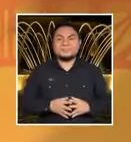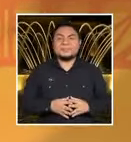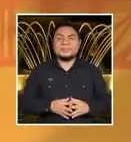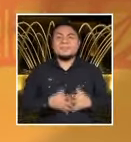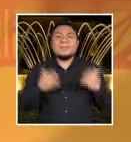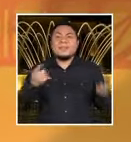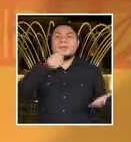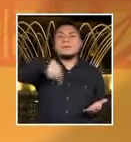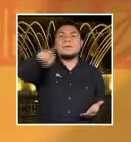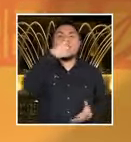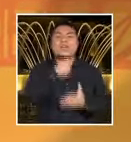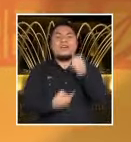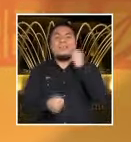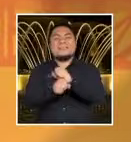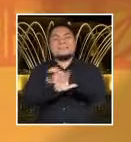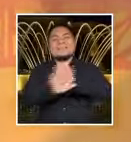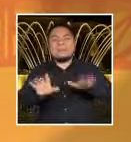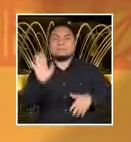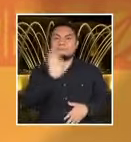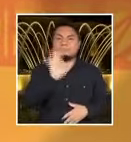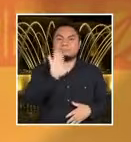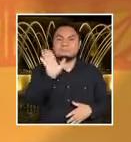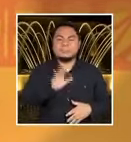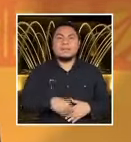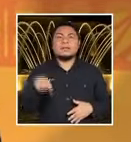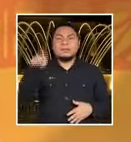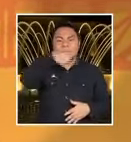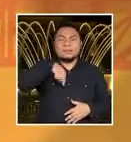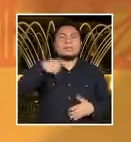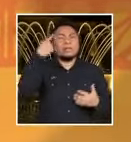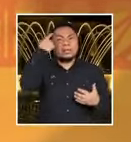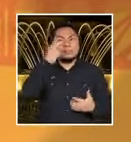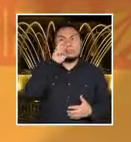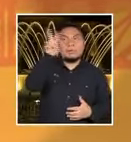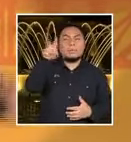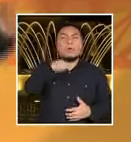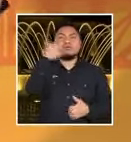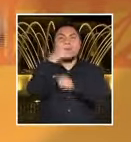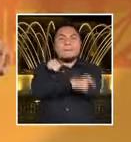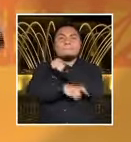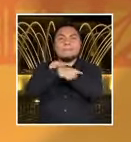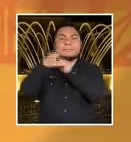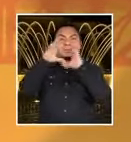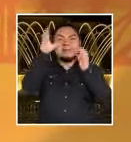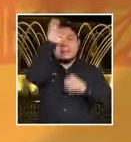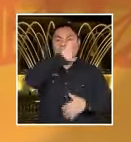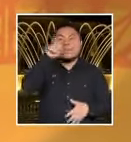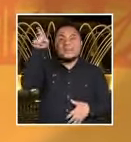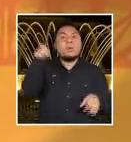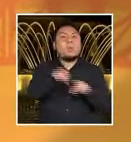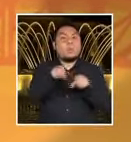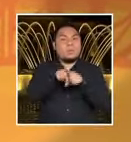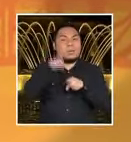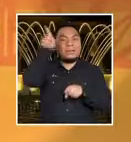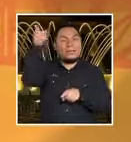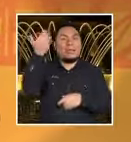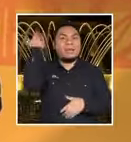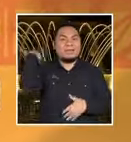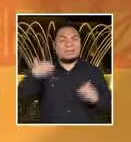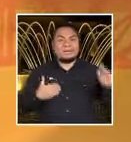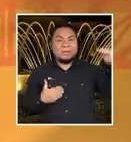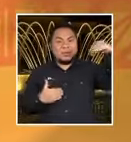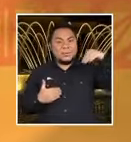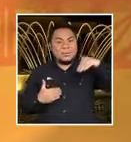Pero no es para confiarse. Vemos que países que habían pasado por esta situación,